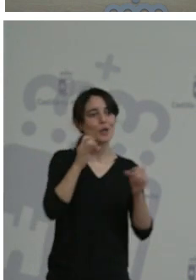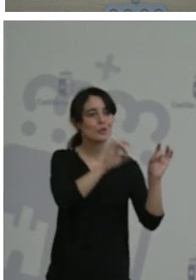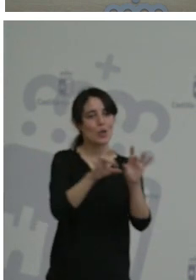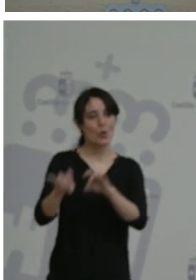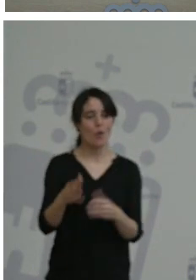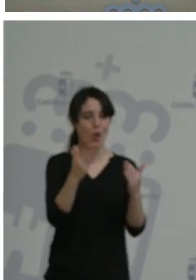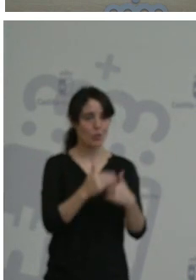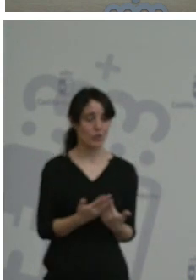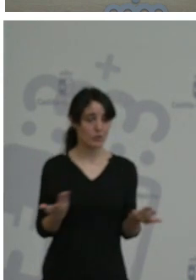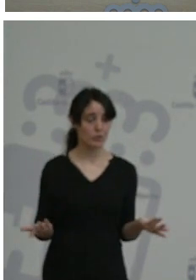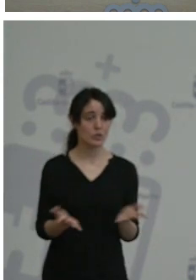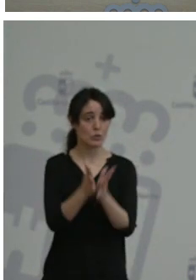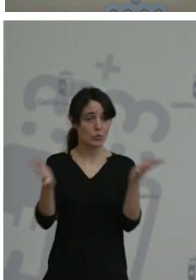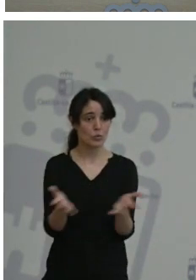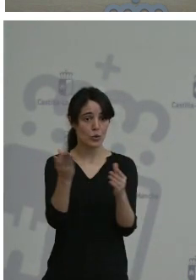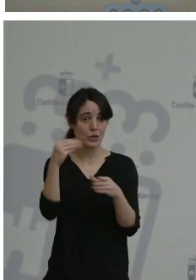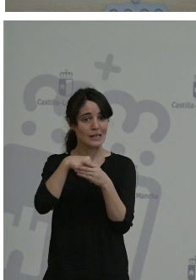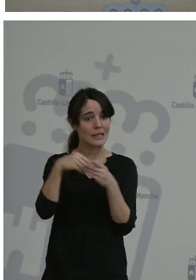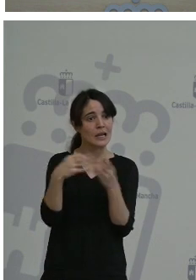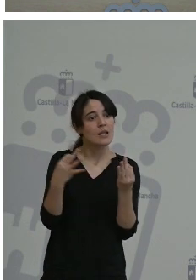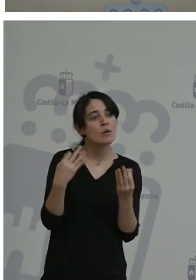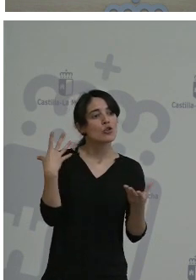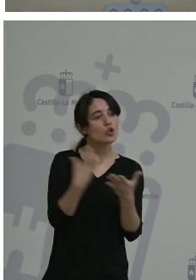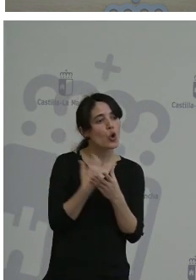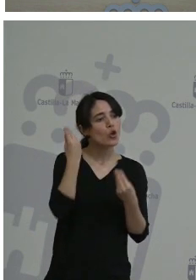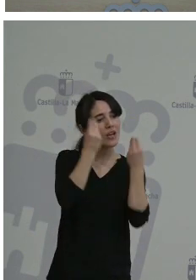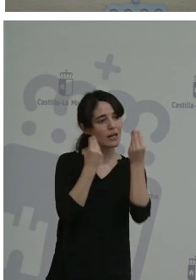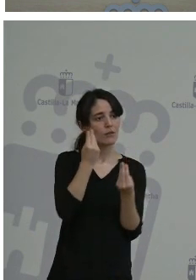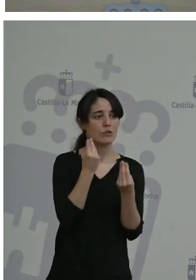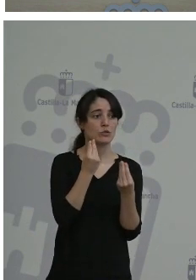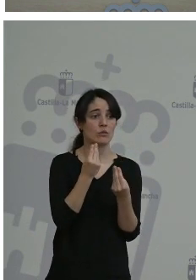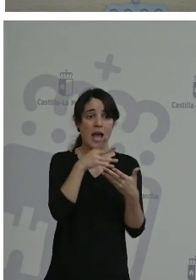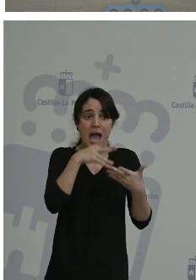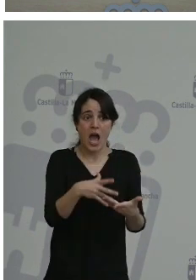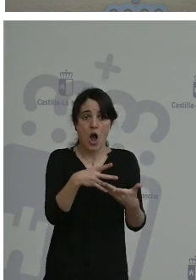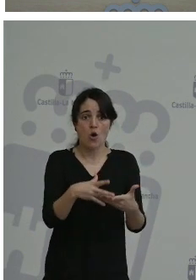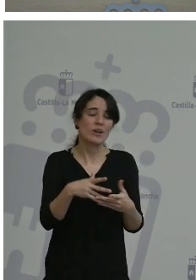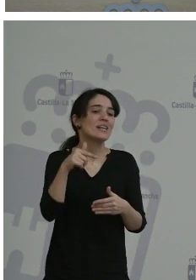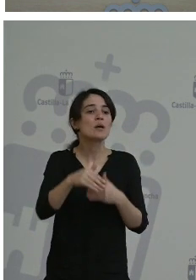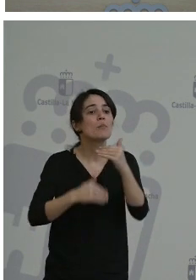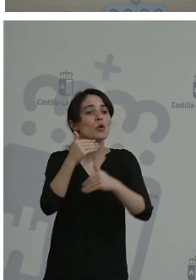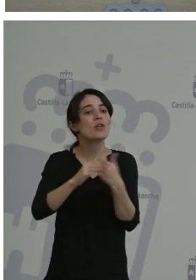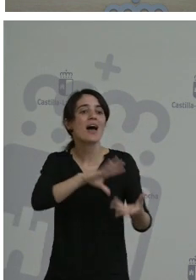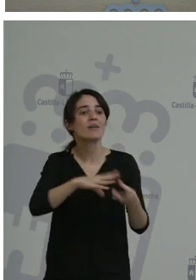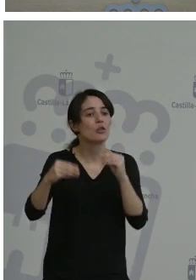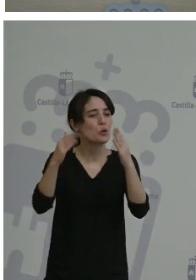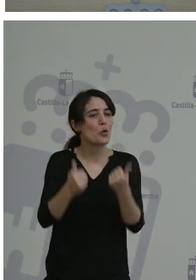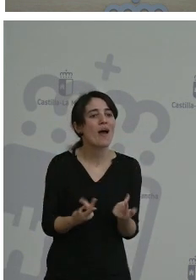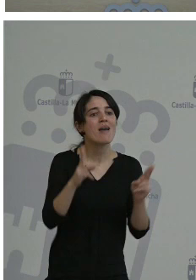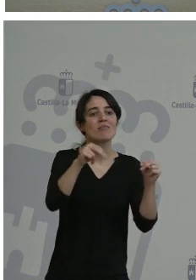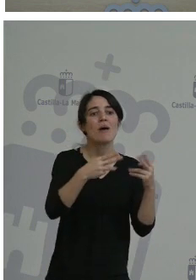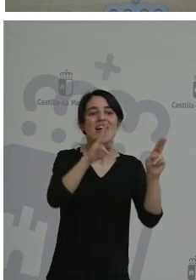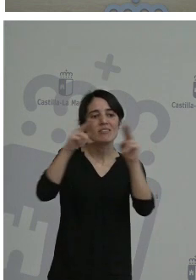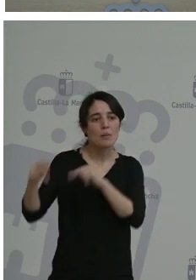necesario que le demos entre todos una mayor reflexión. Ahora mismo son procesos que no tienen adaptaciones, ni de temarios, ni de exámenes, ni de